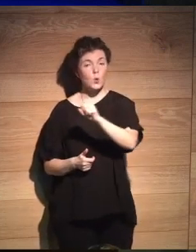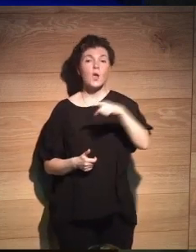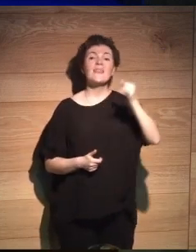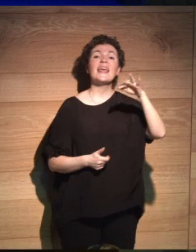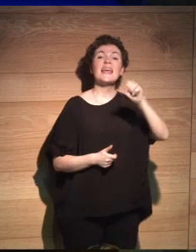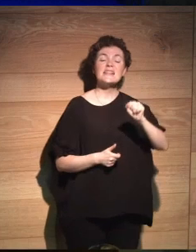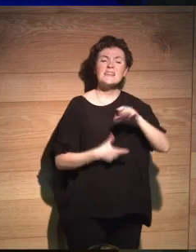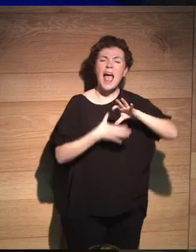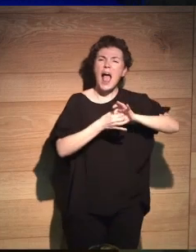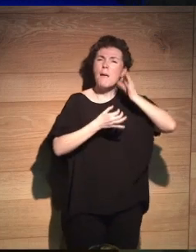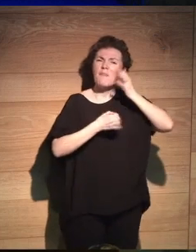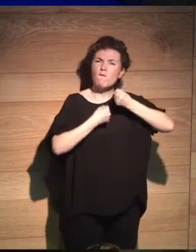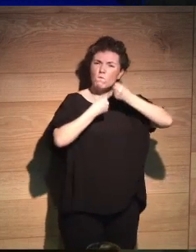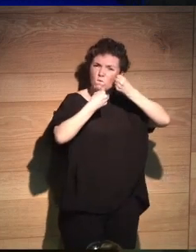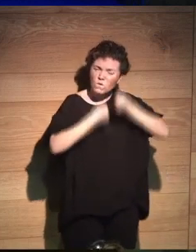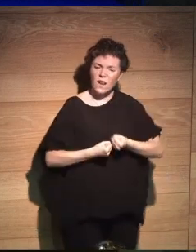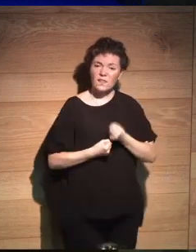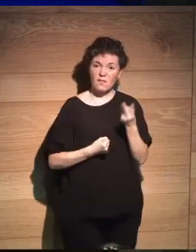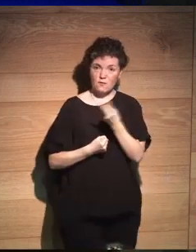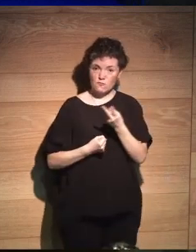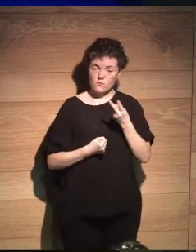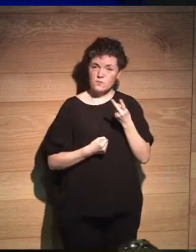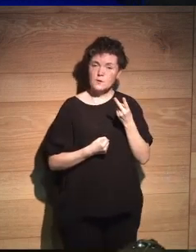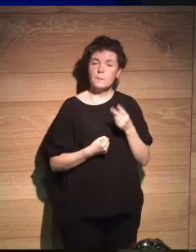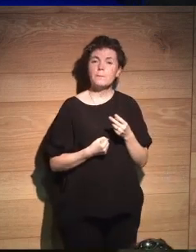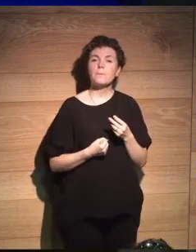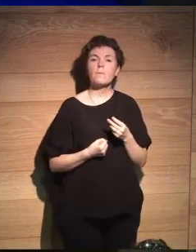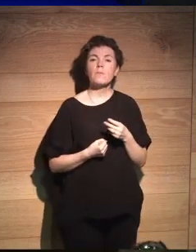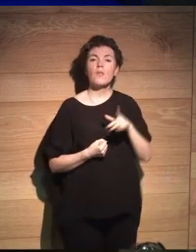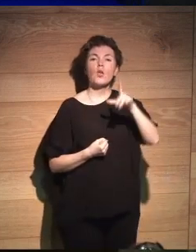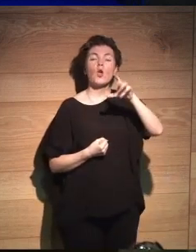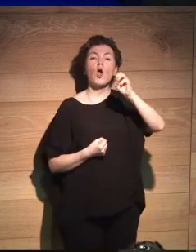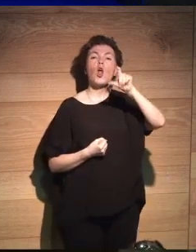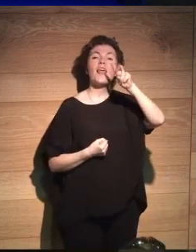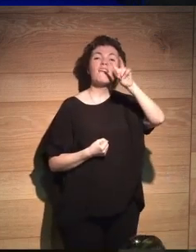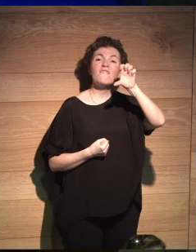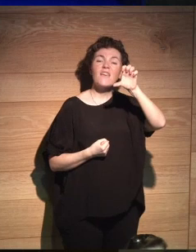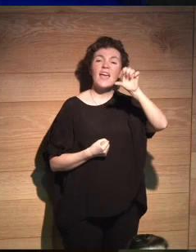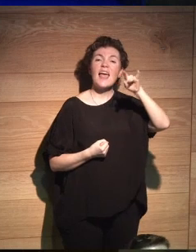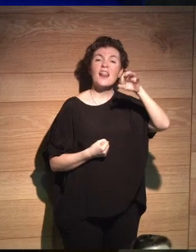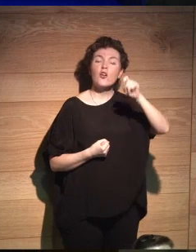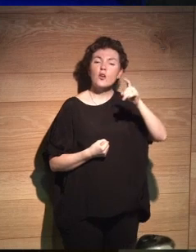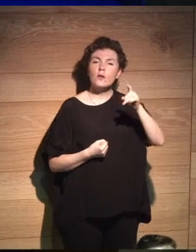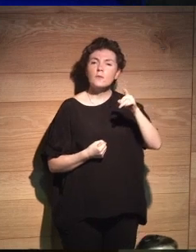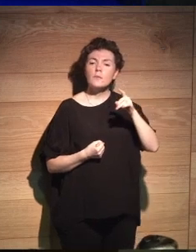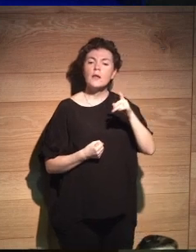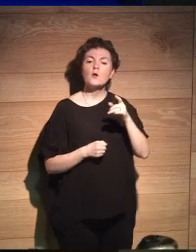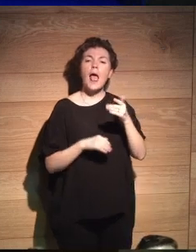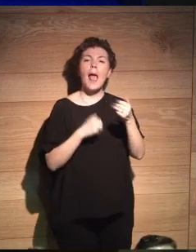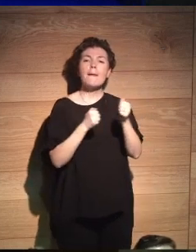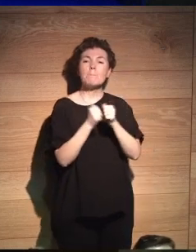una amiga íntima del matrimonio, Olive Renier, les levantó una